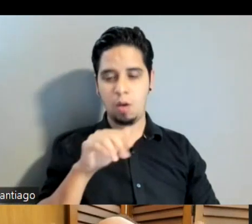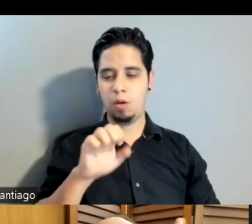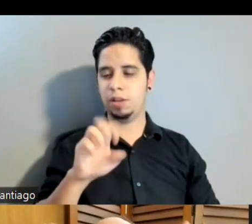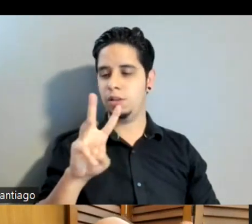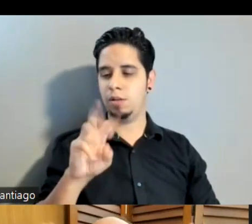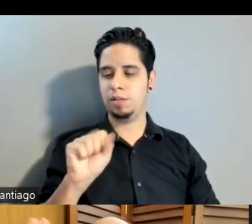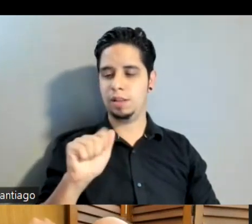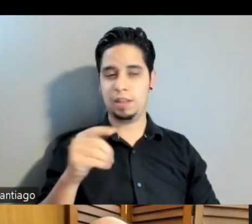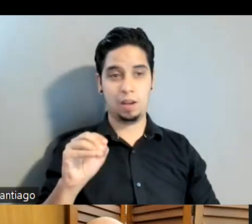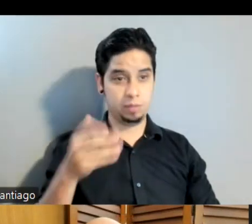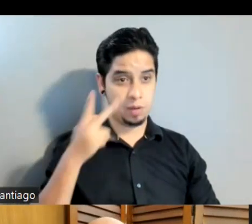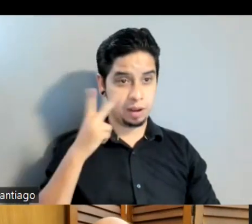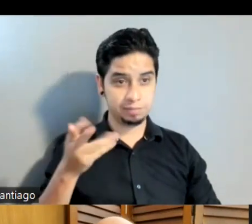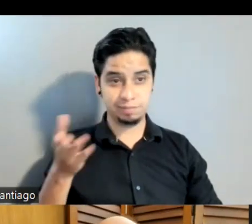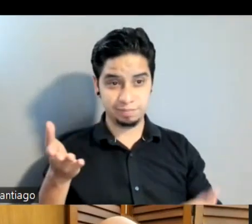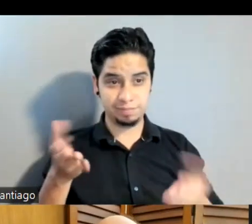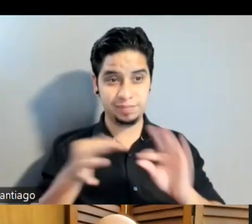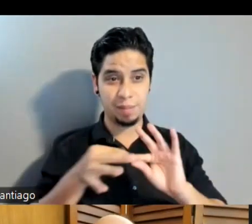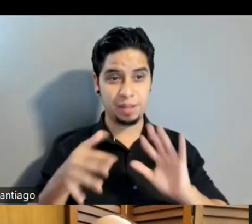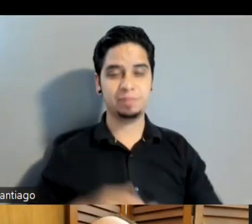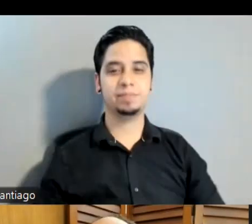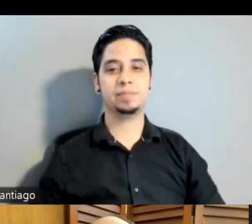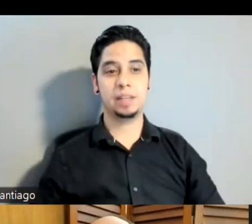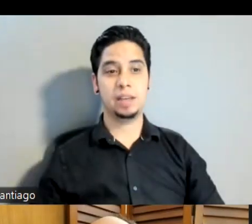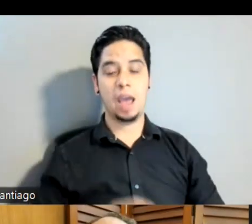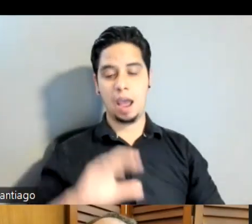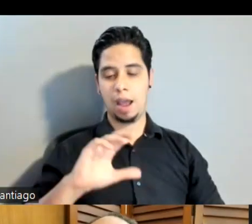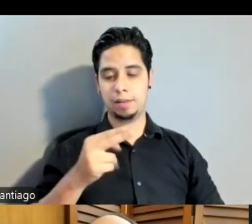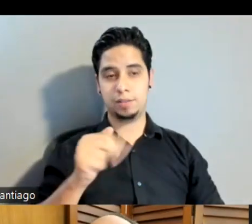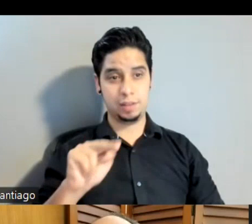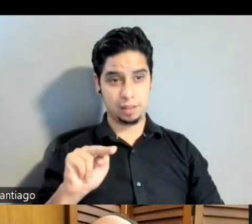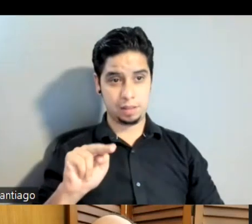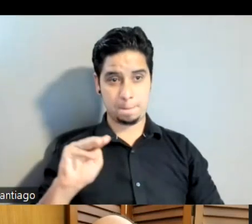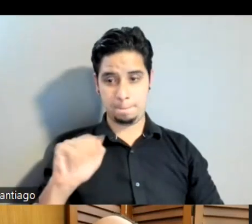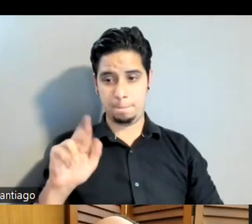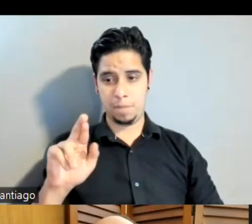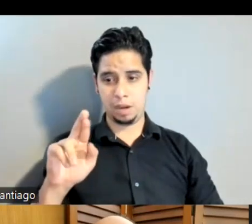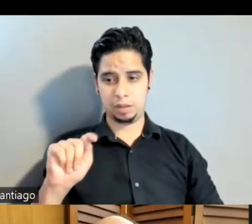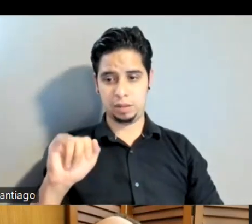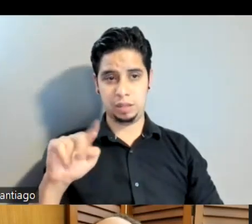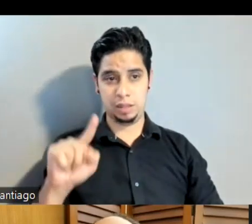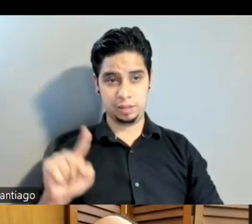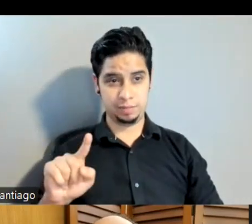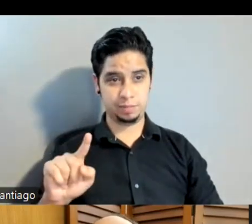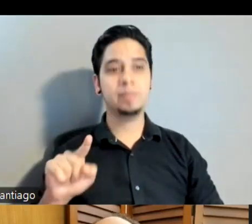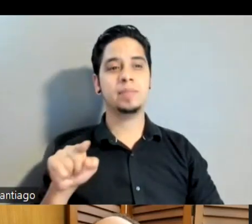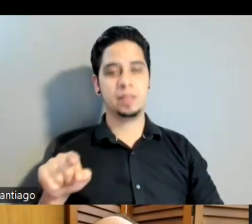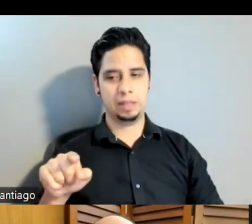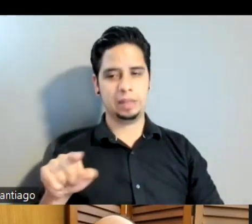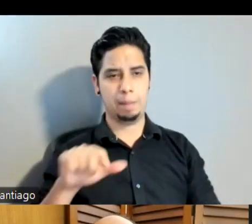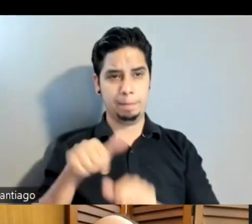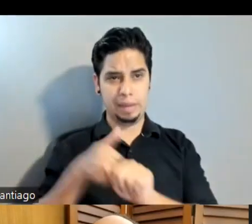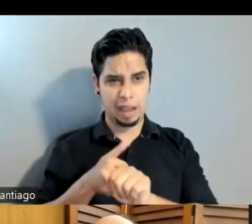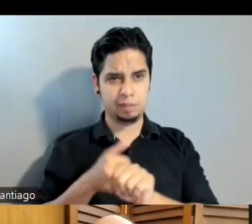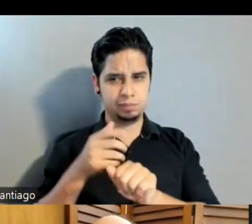Santiago, míralo ahí. Y a Chena Martínez, que está en el partido, no sabemos de qué color está puesto, pero por fe, que sabrá,